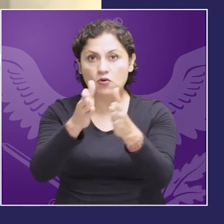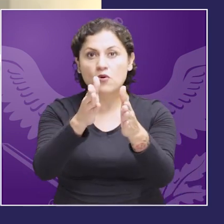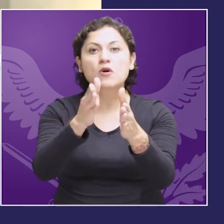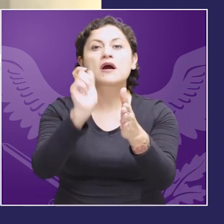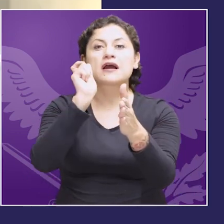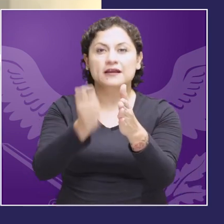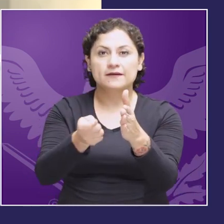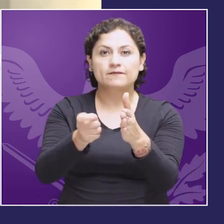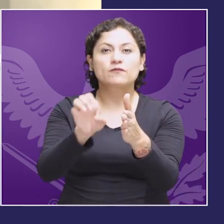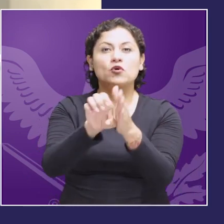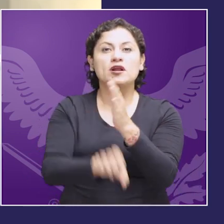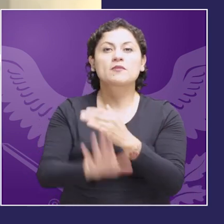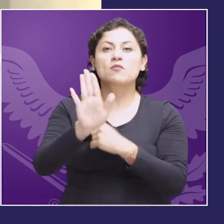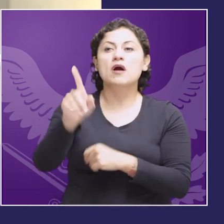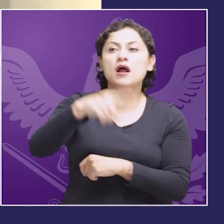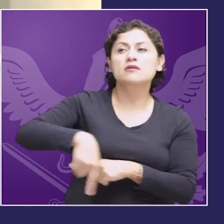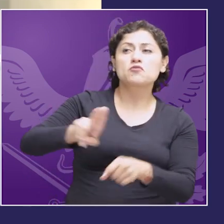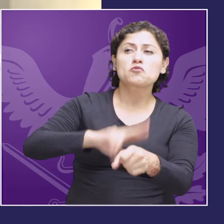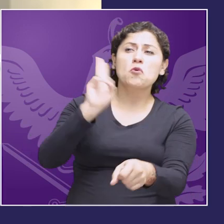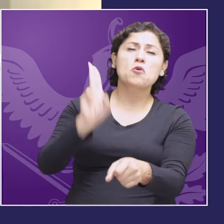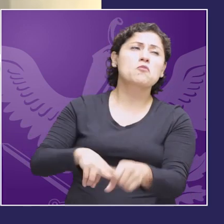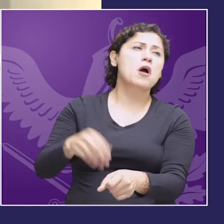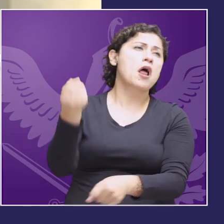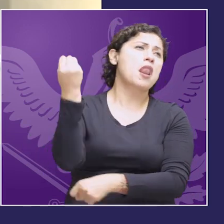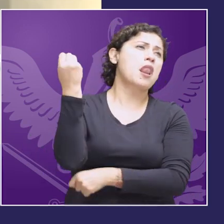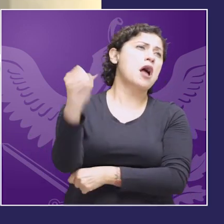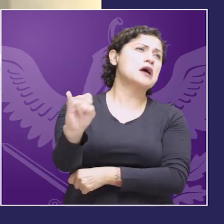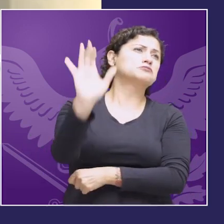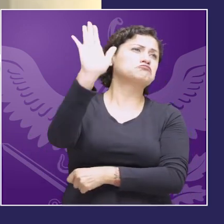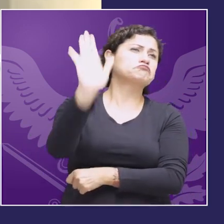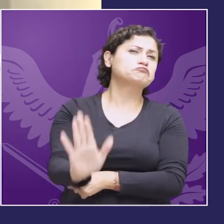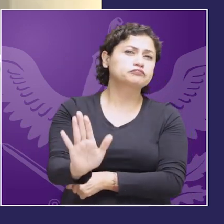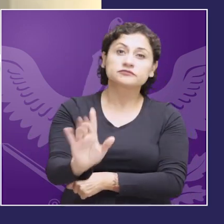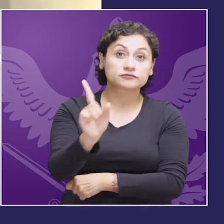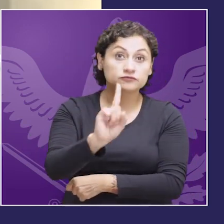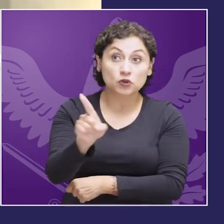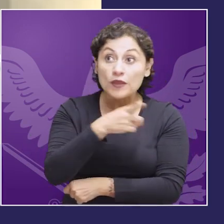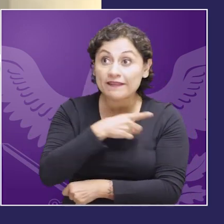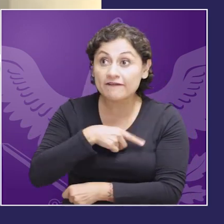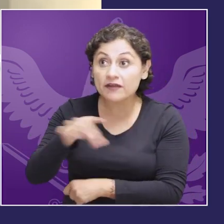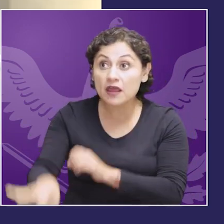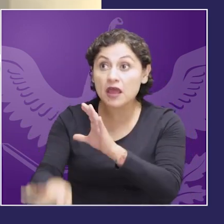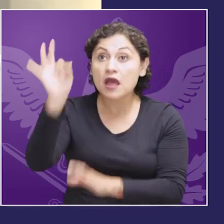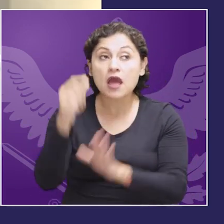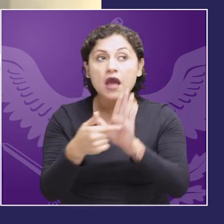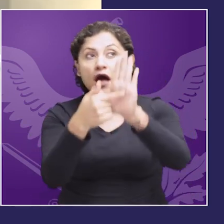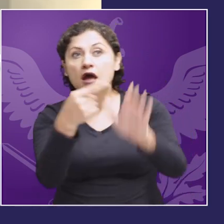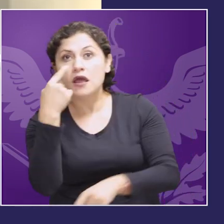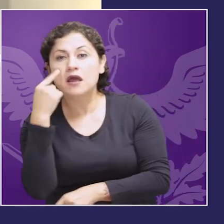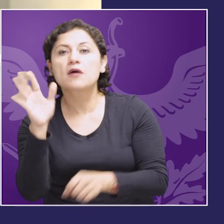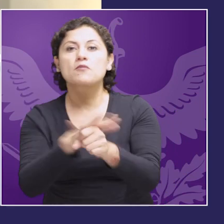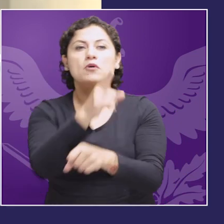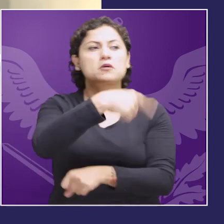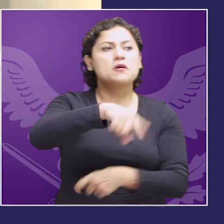y cuando, digamos, la ruta ha sido desnaturalizar lo que pasa, es hacerlo visible,